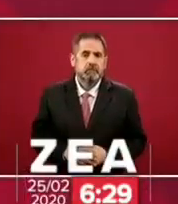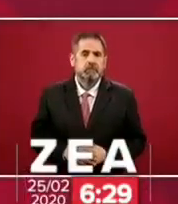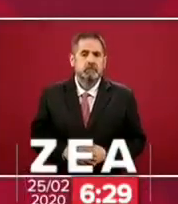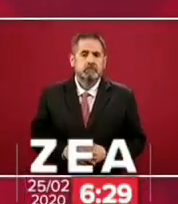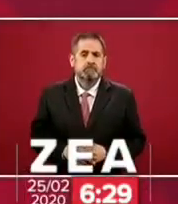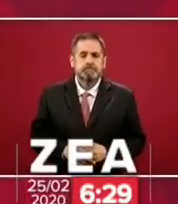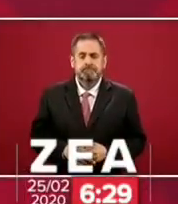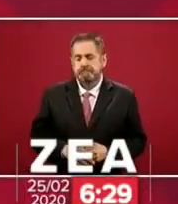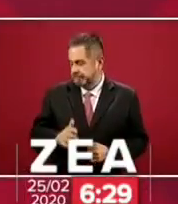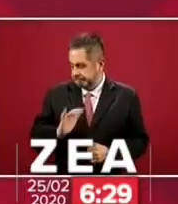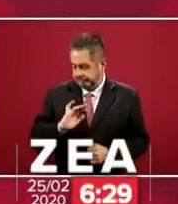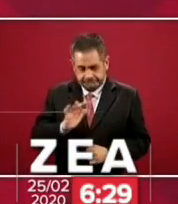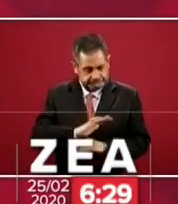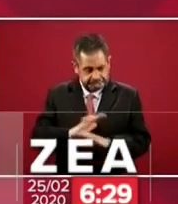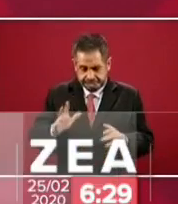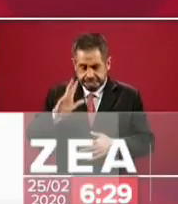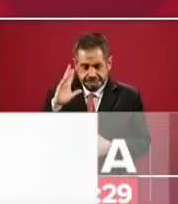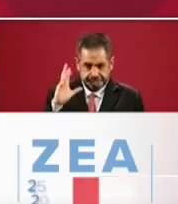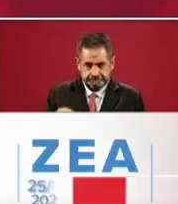Ya no hay